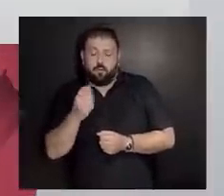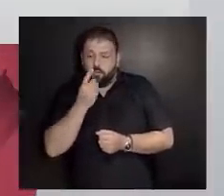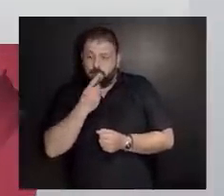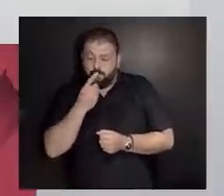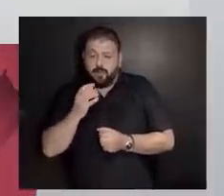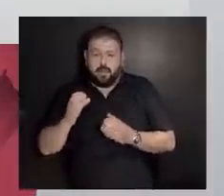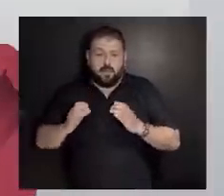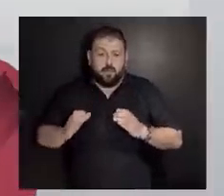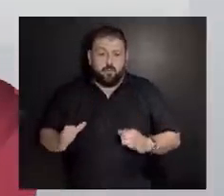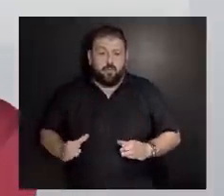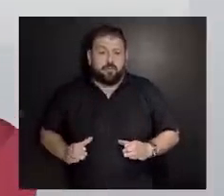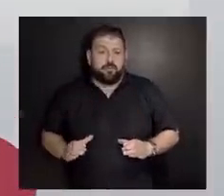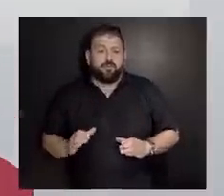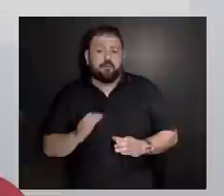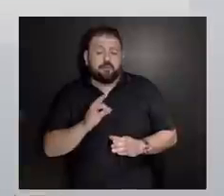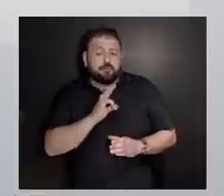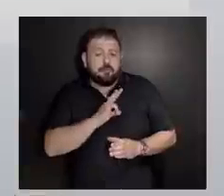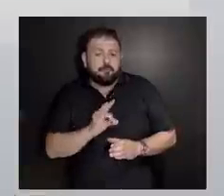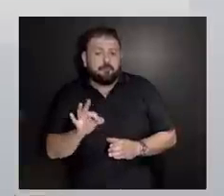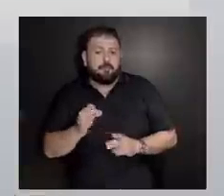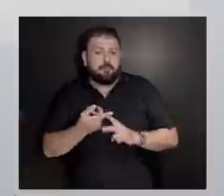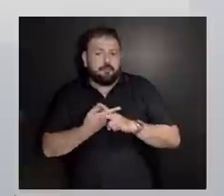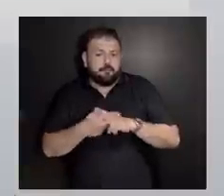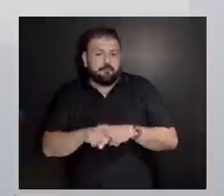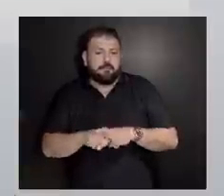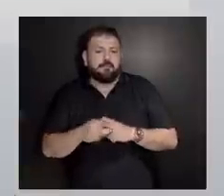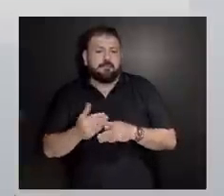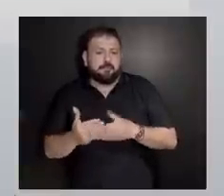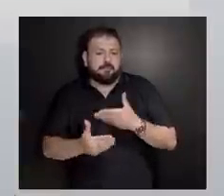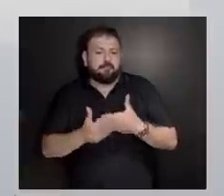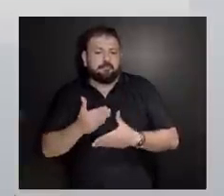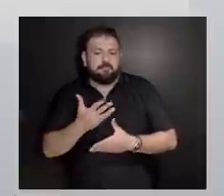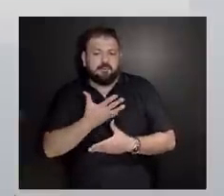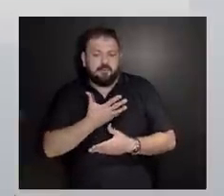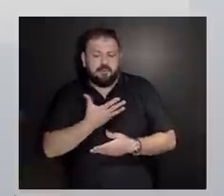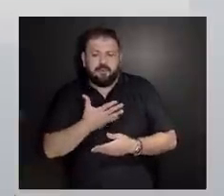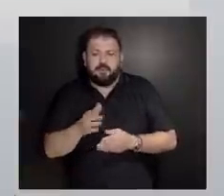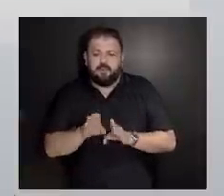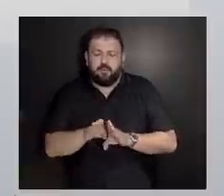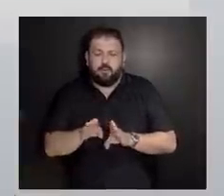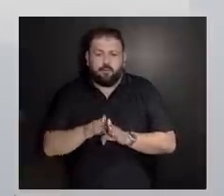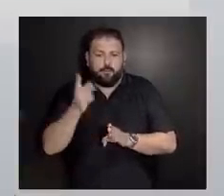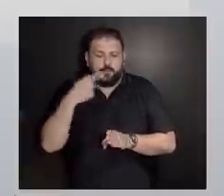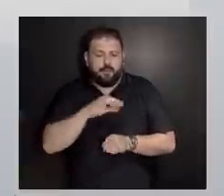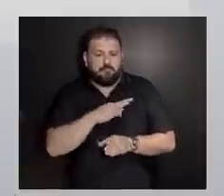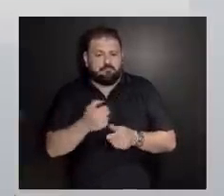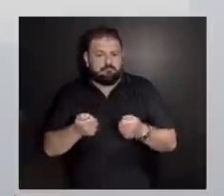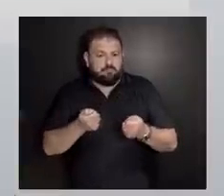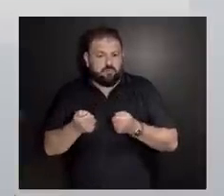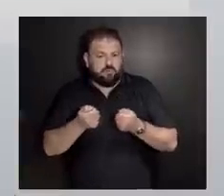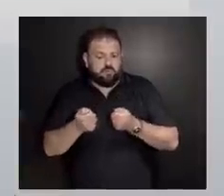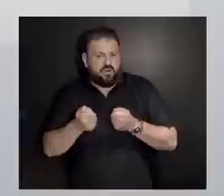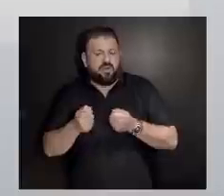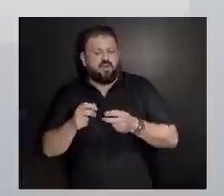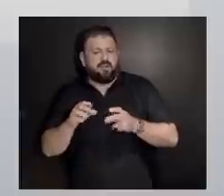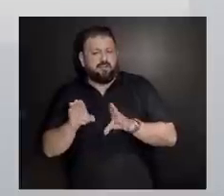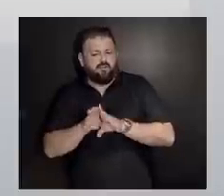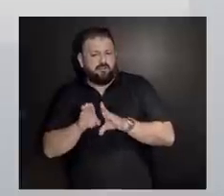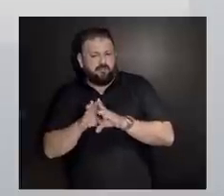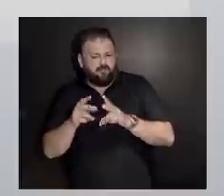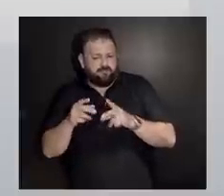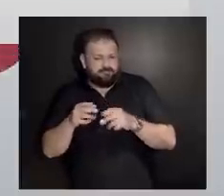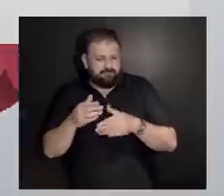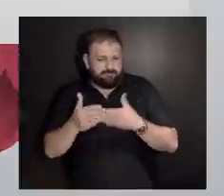autoanticuerpos se están produciendo y estos lo que tienen es como la capacidad de atacar, en este caso, una enzima que se